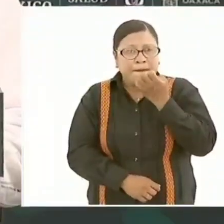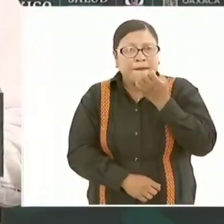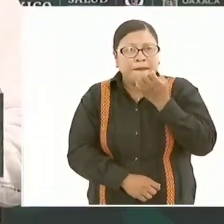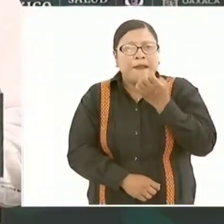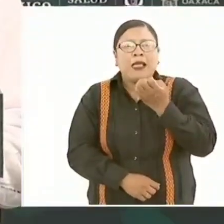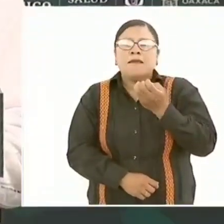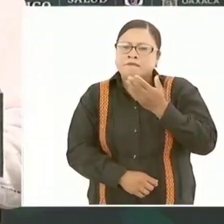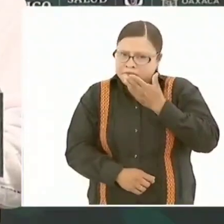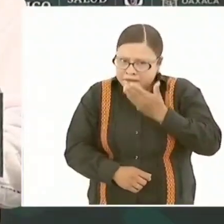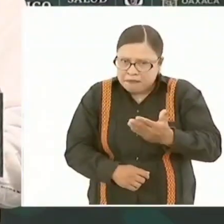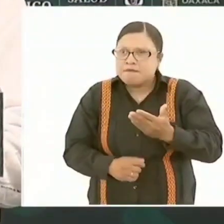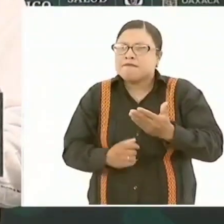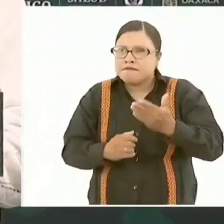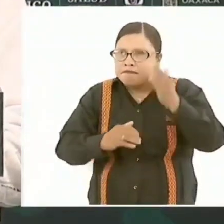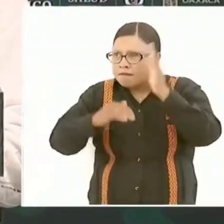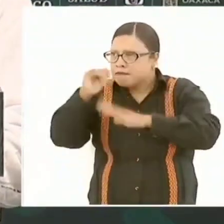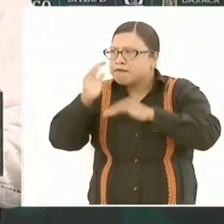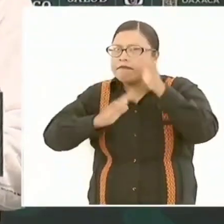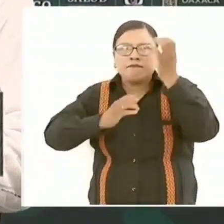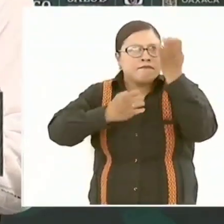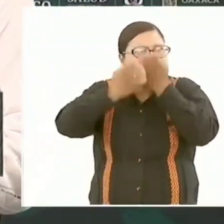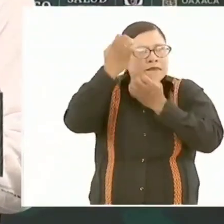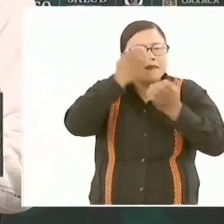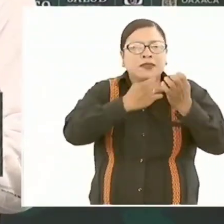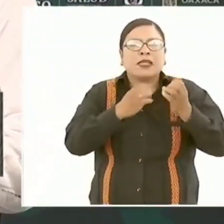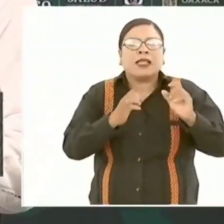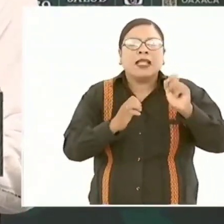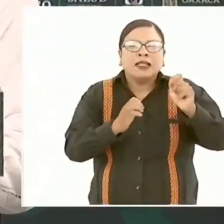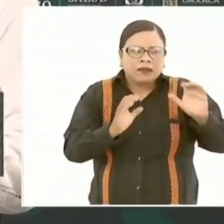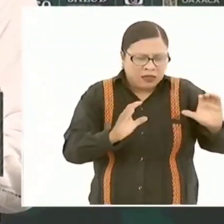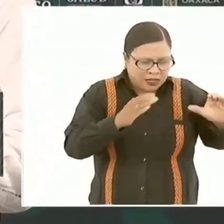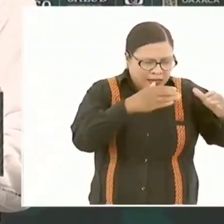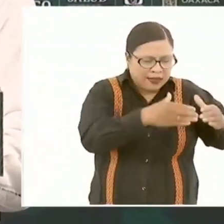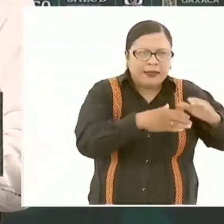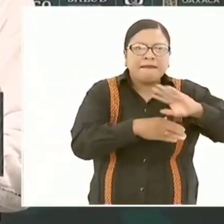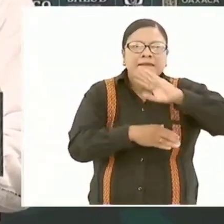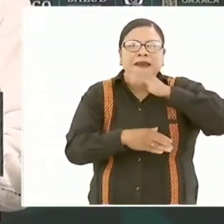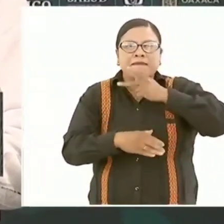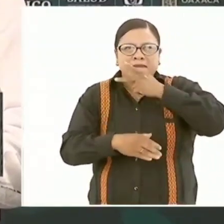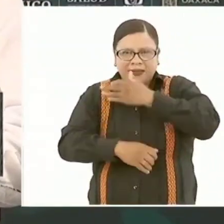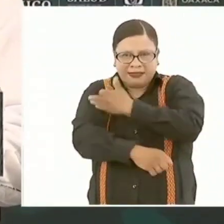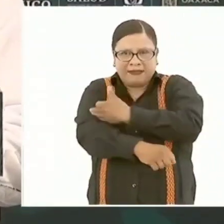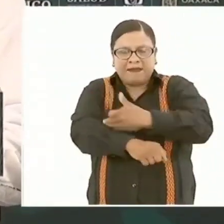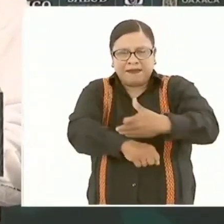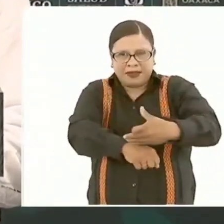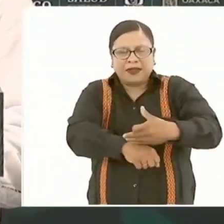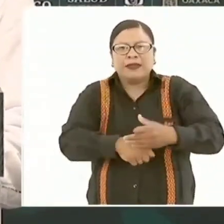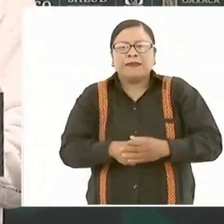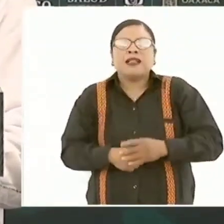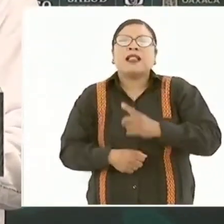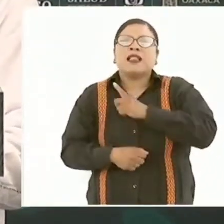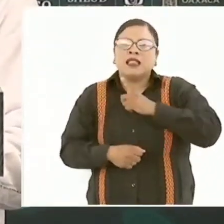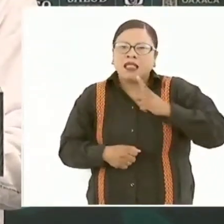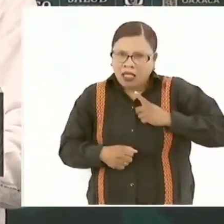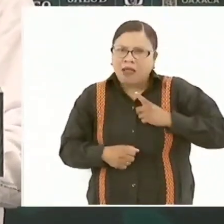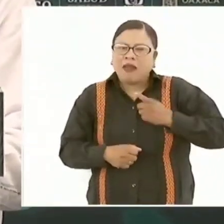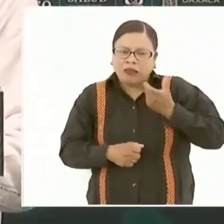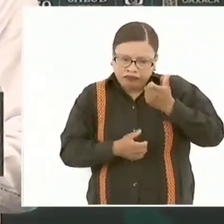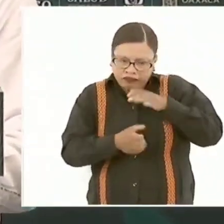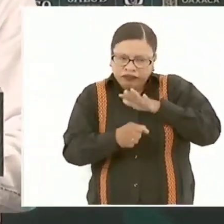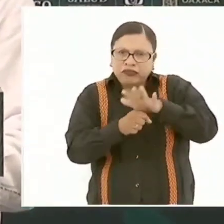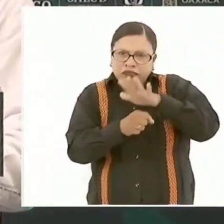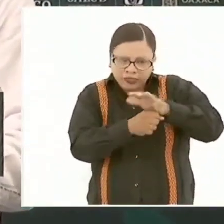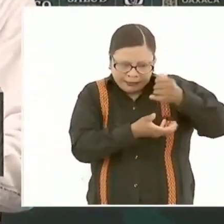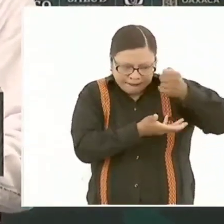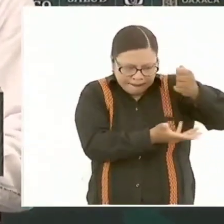estén en buen estado, que cada sociedad de padres, de madres de familia, tenga su presupuesto y ellos